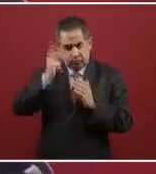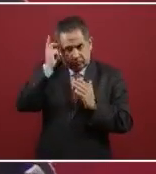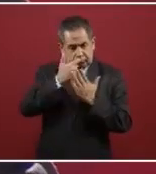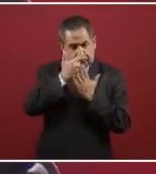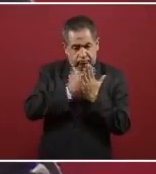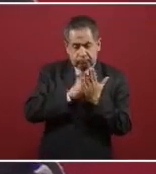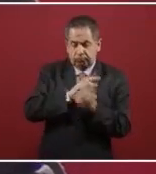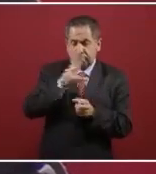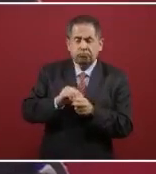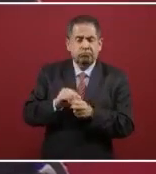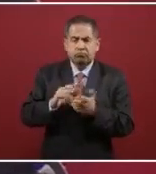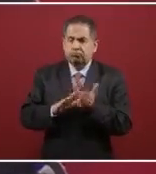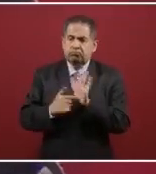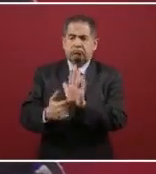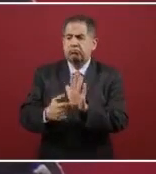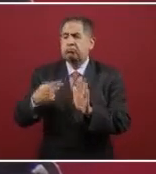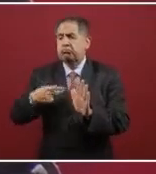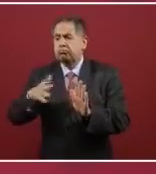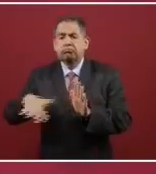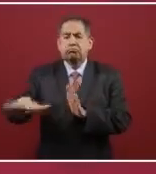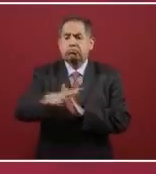me debo al pueblo,